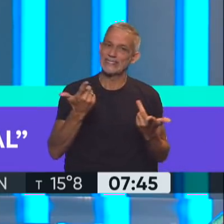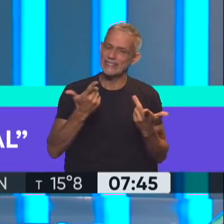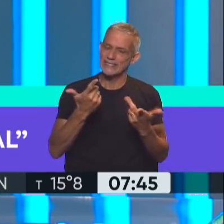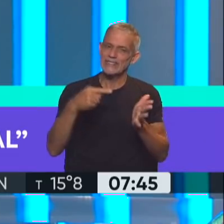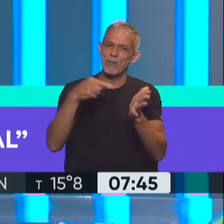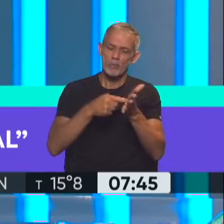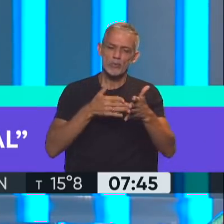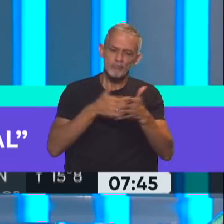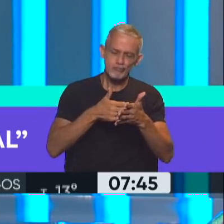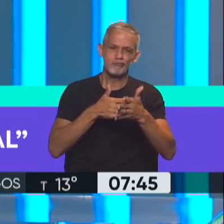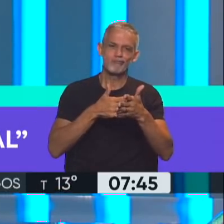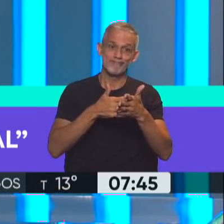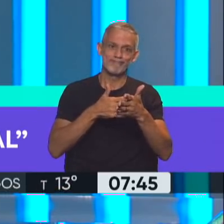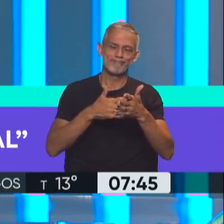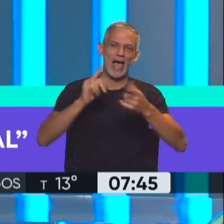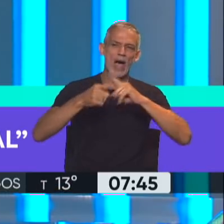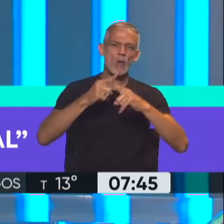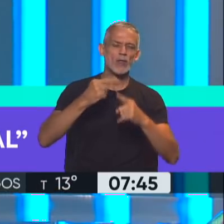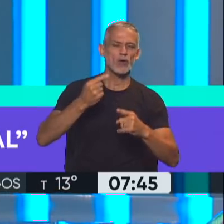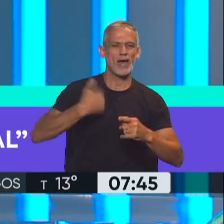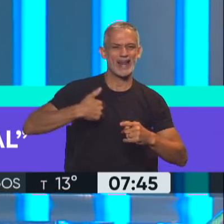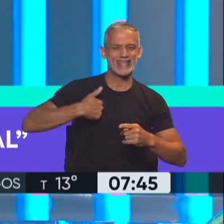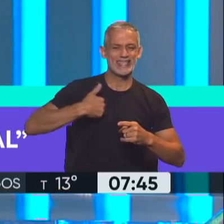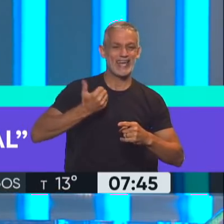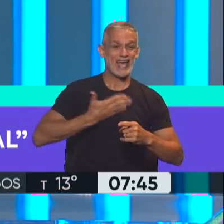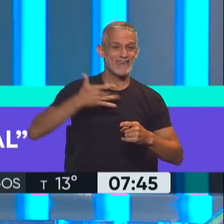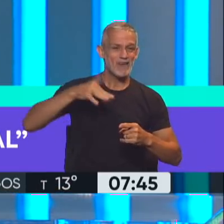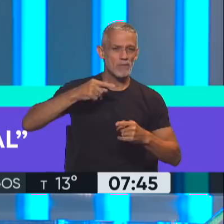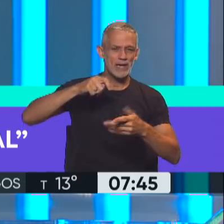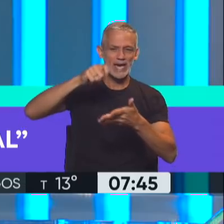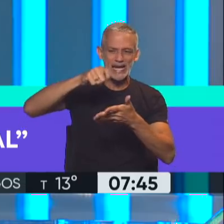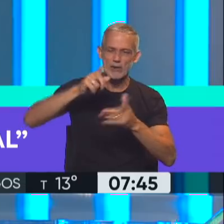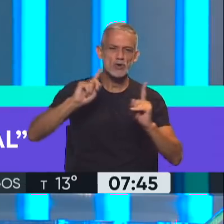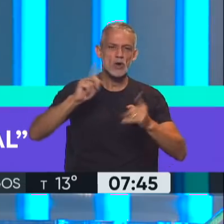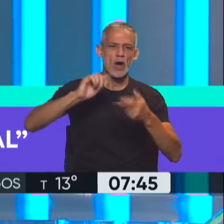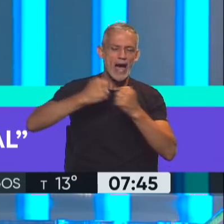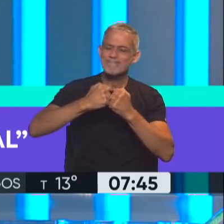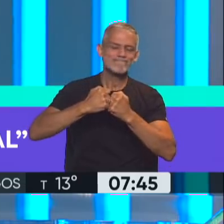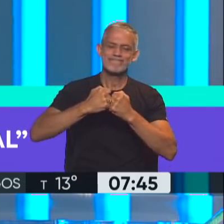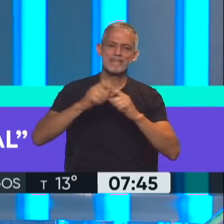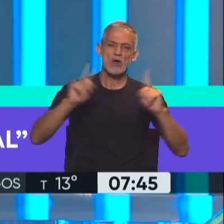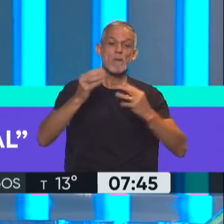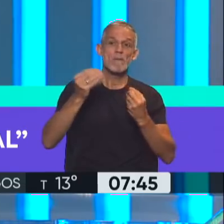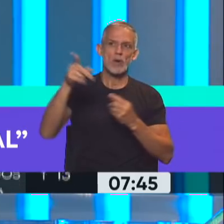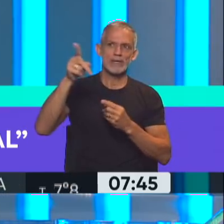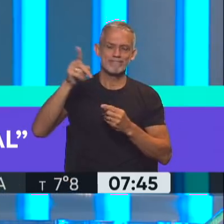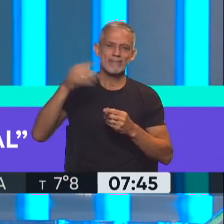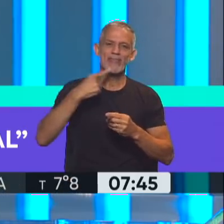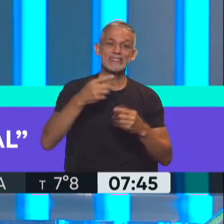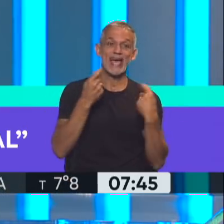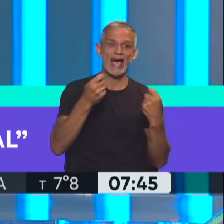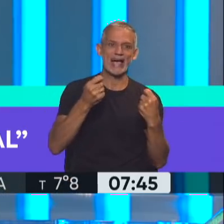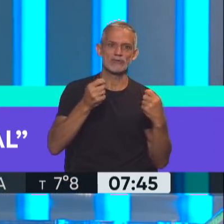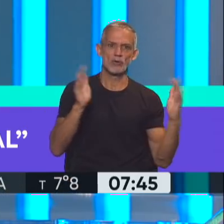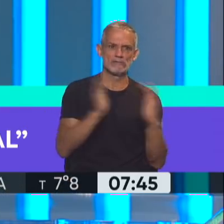traba hoy en el acuerdo entre argentina y el fondo monetario que está pidiendo el fondo que ajuste es el gasto el gasto